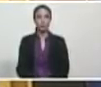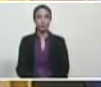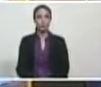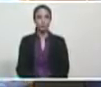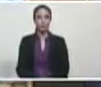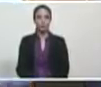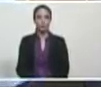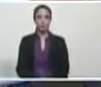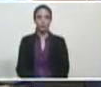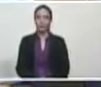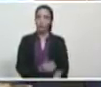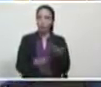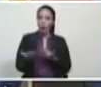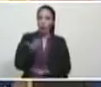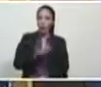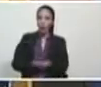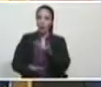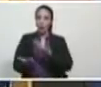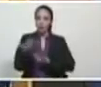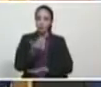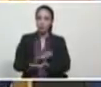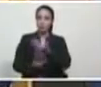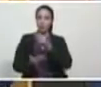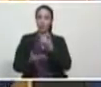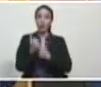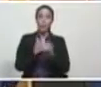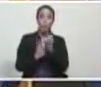de ganar-ganar por el país.